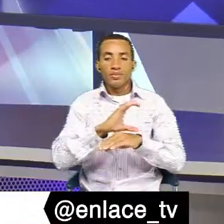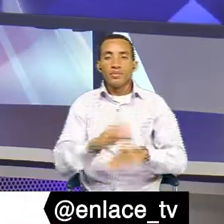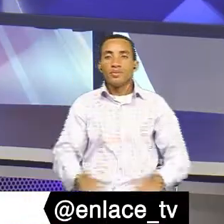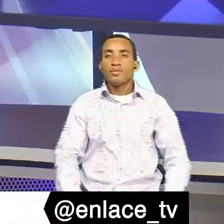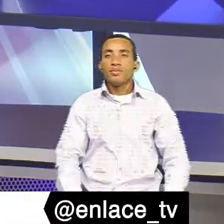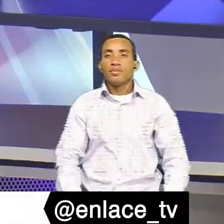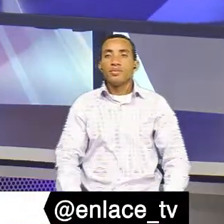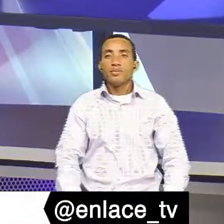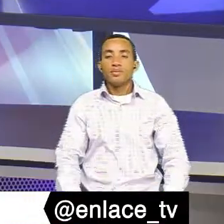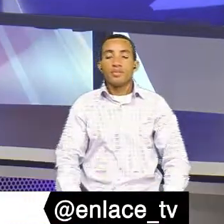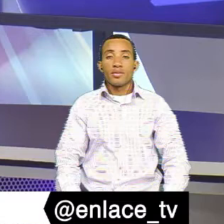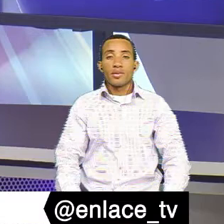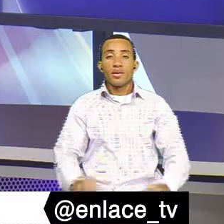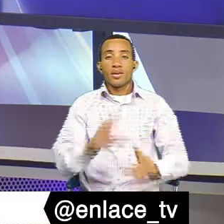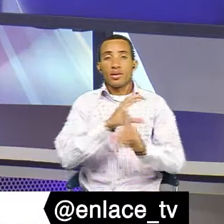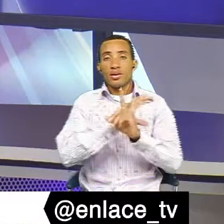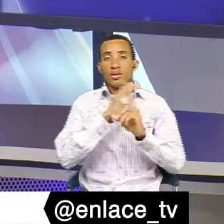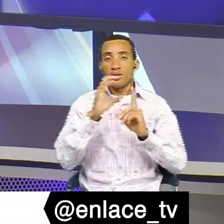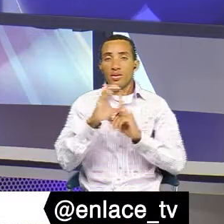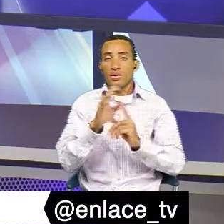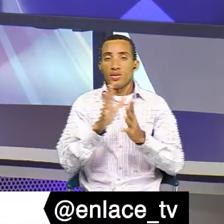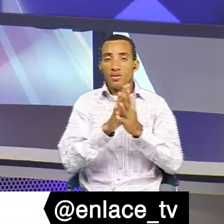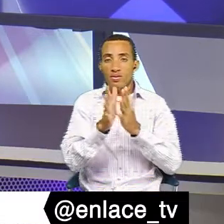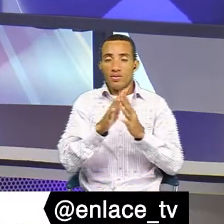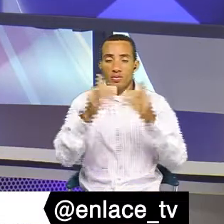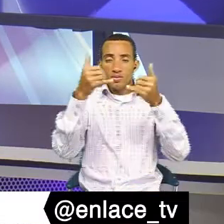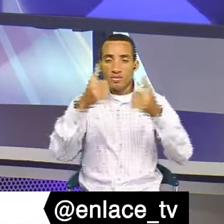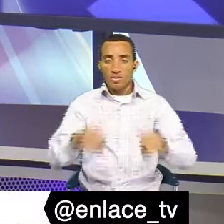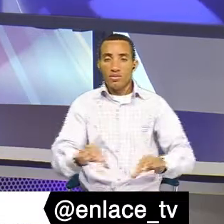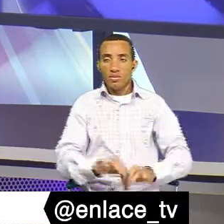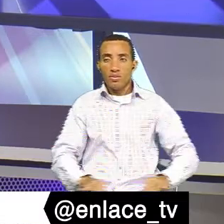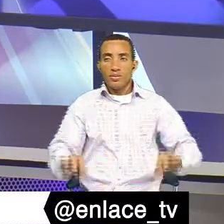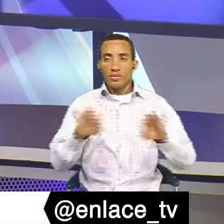Y hasta aquí la información más importante de nuestra ciudad y